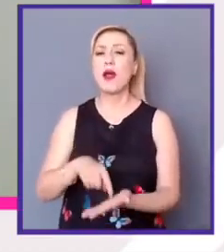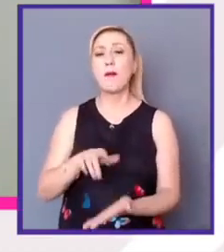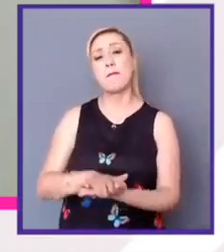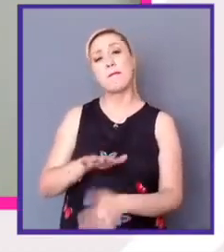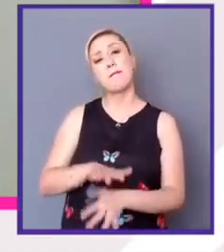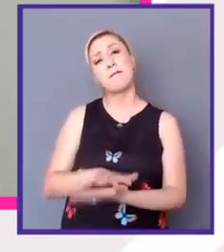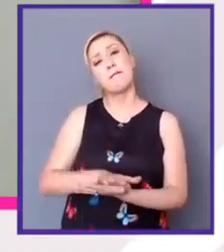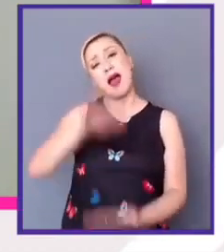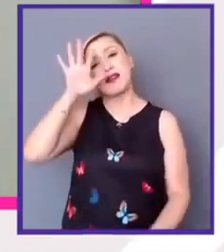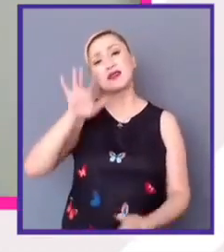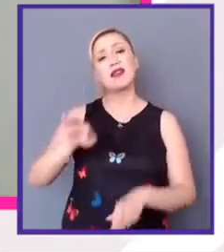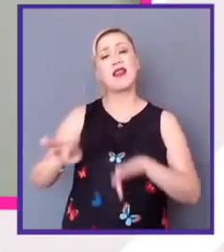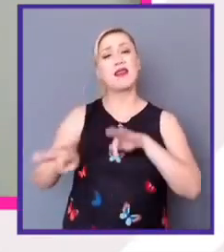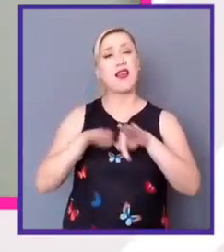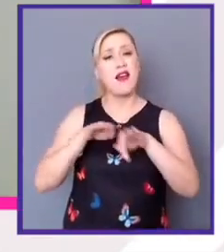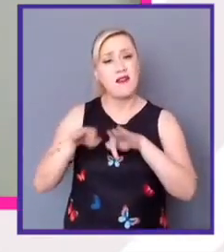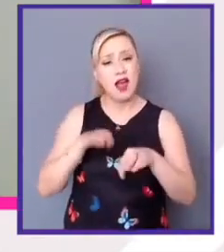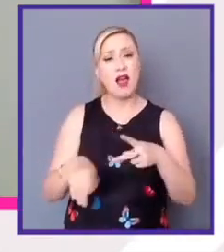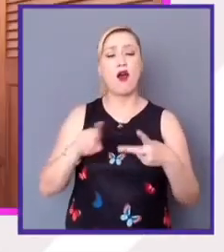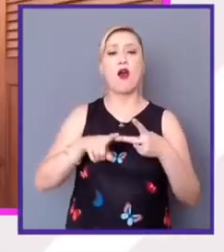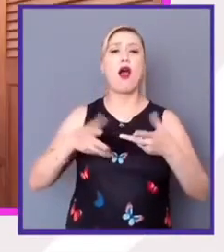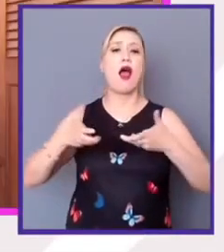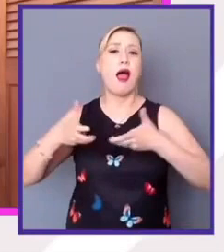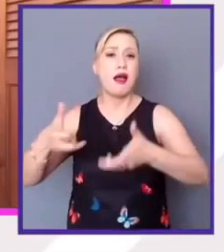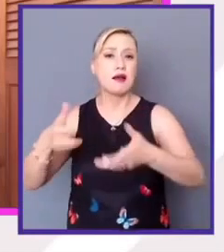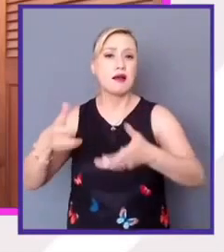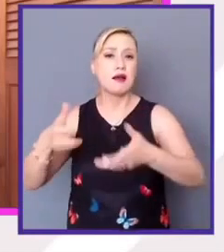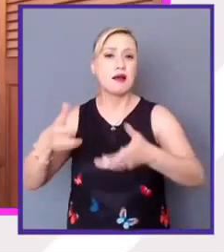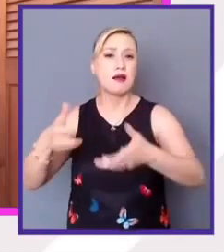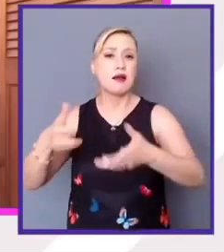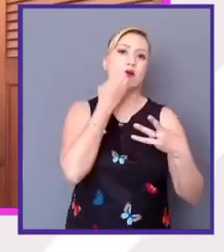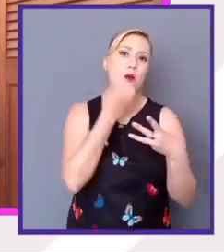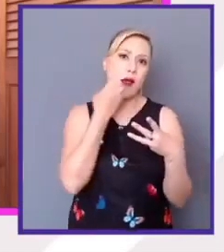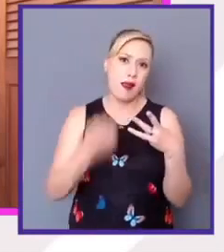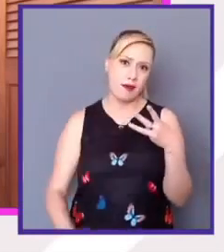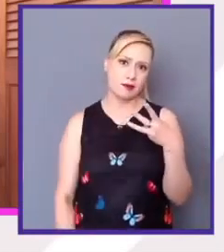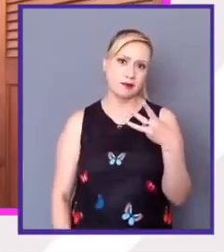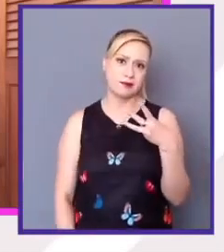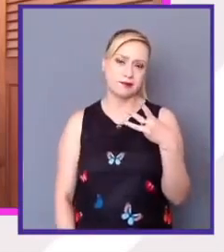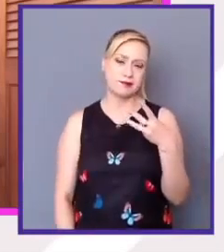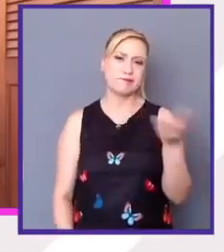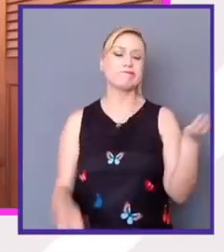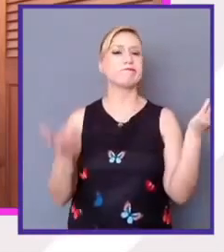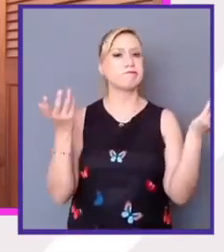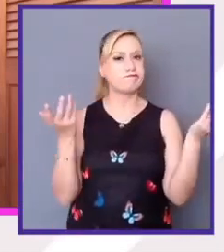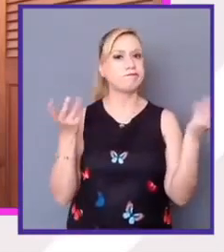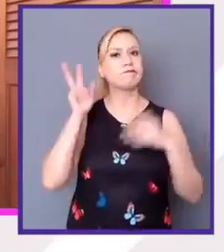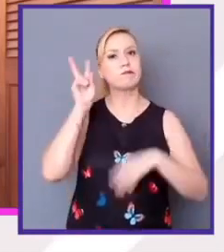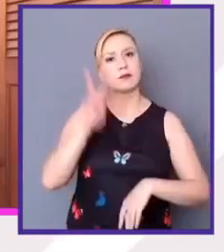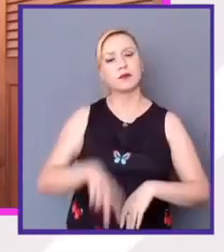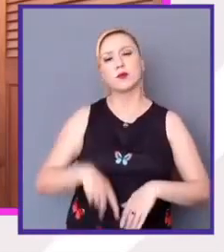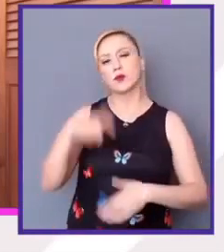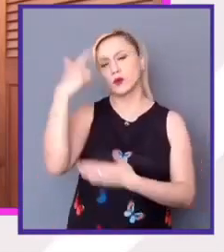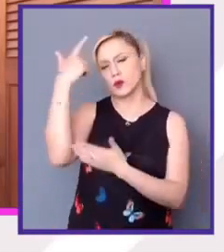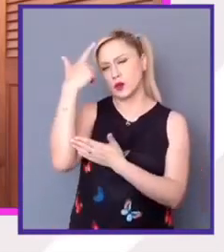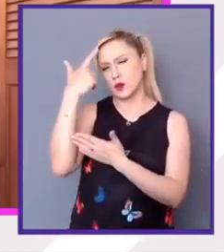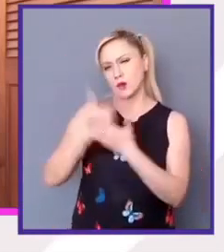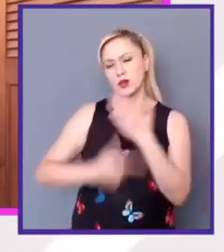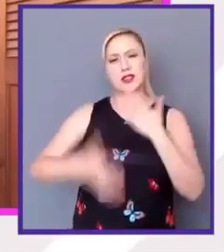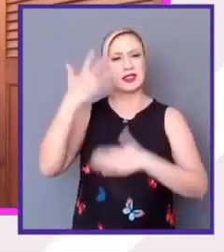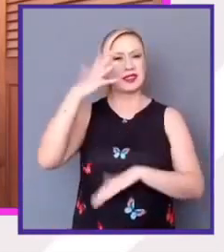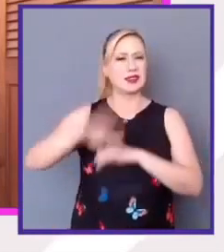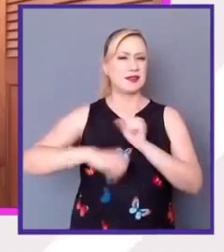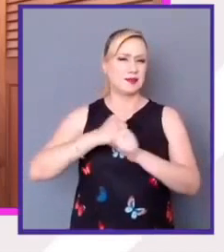por la calle y en la escuela. Aunado de esto, es importante mencionar que de un registro de los últimos 10 años en